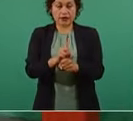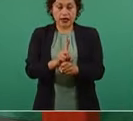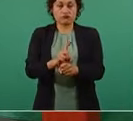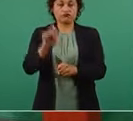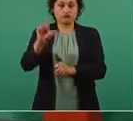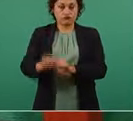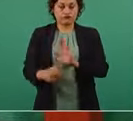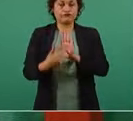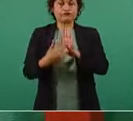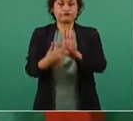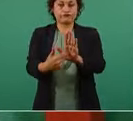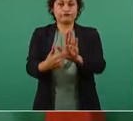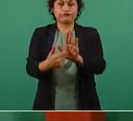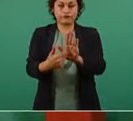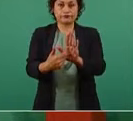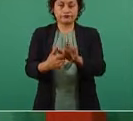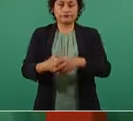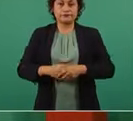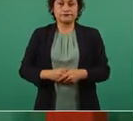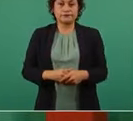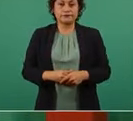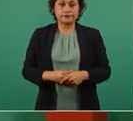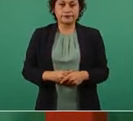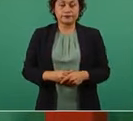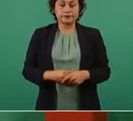conocer el día de hoy.